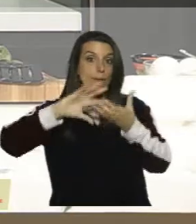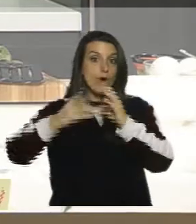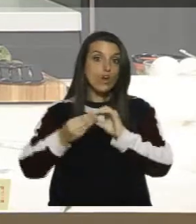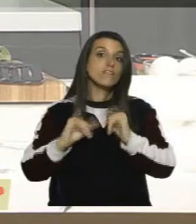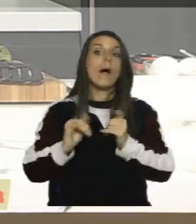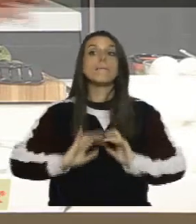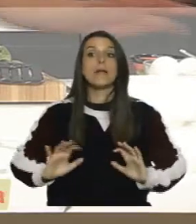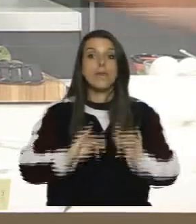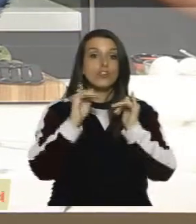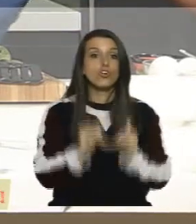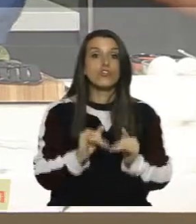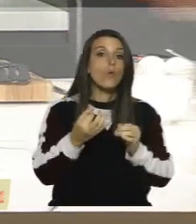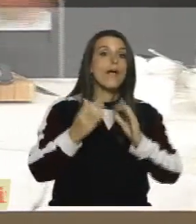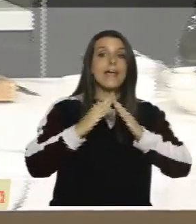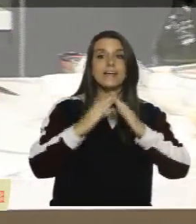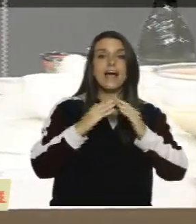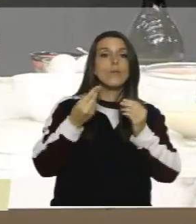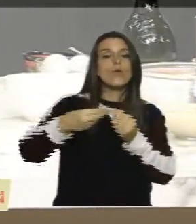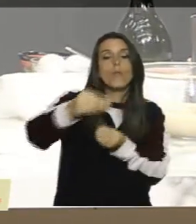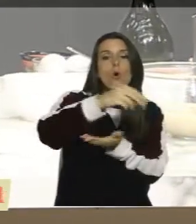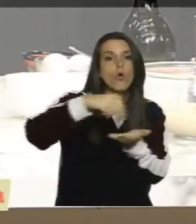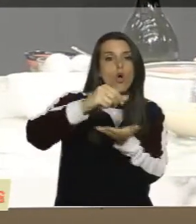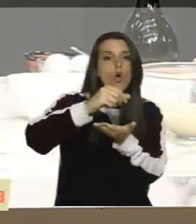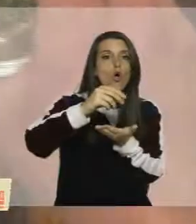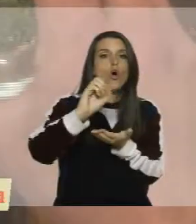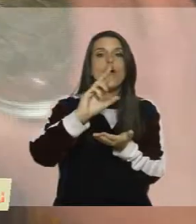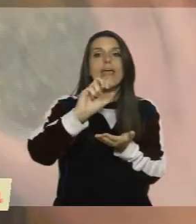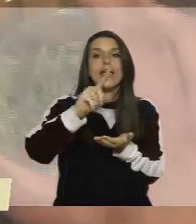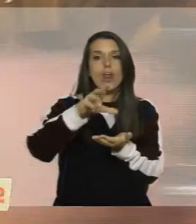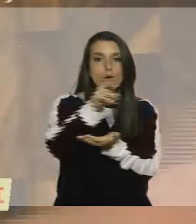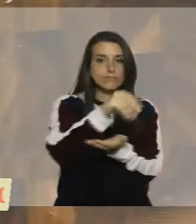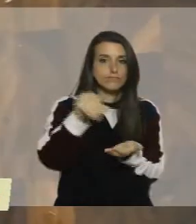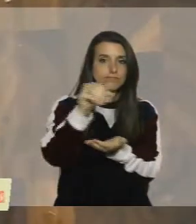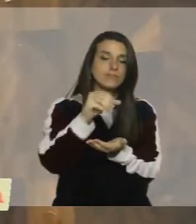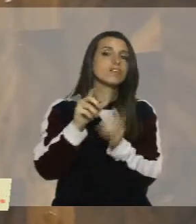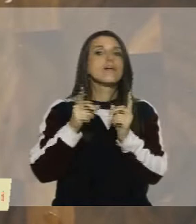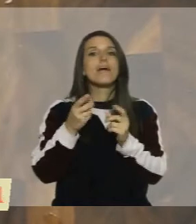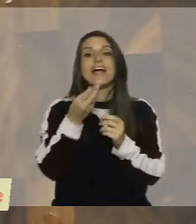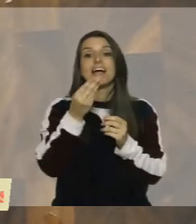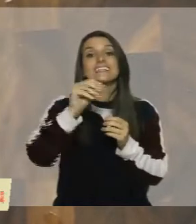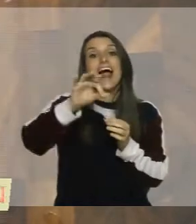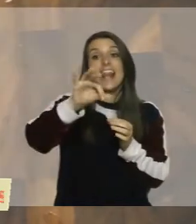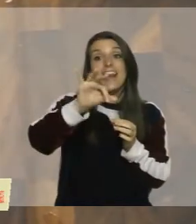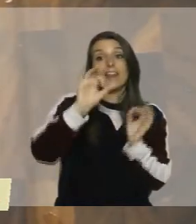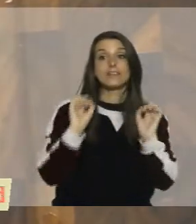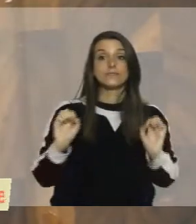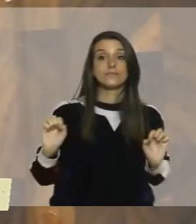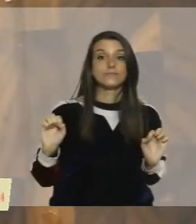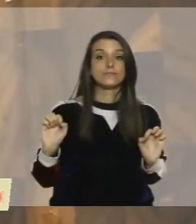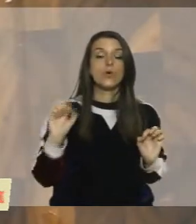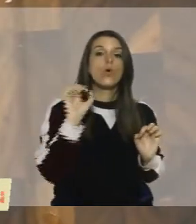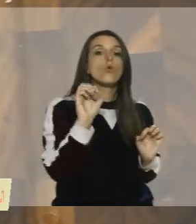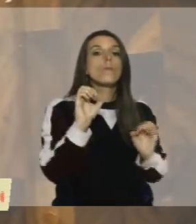con lo que le guste en casa. Nosotros le vamos a poner un poquito de orégano. Bien. Un poquito de sal. Y un poquito de